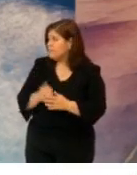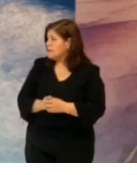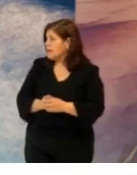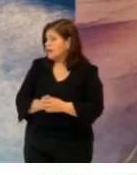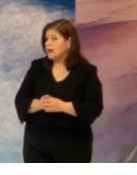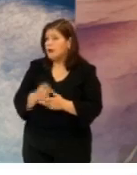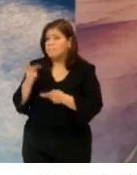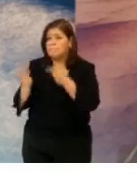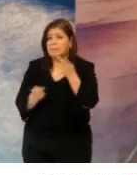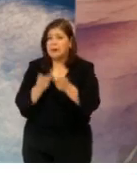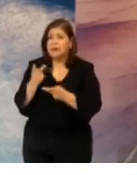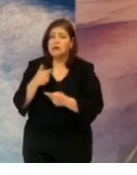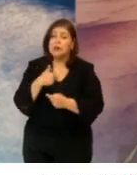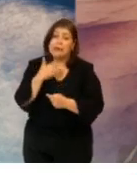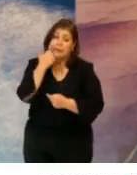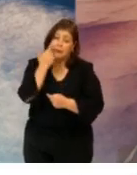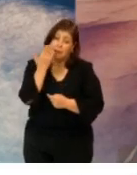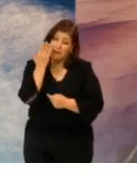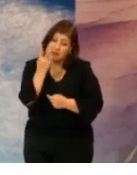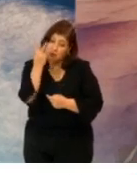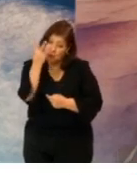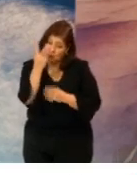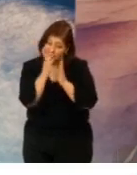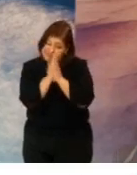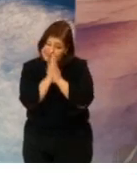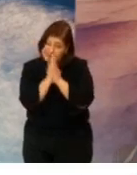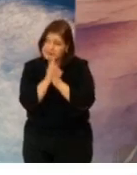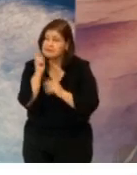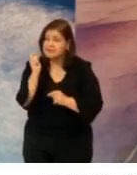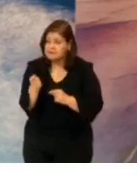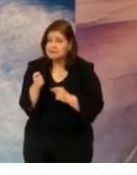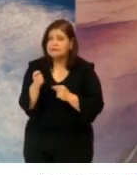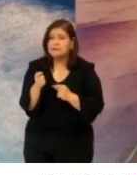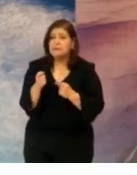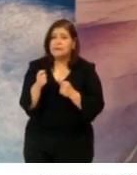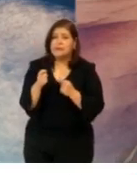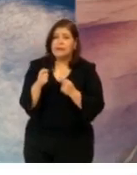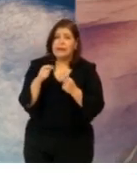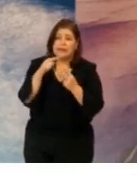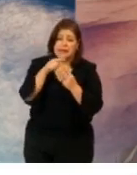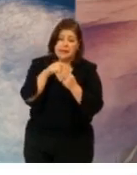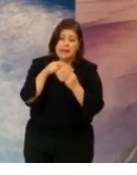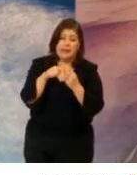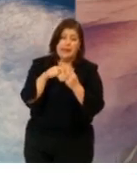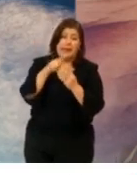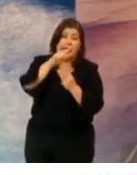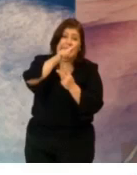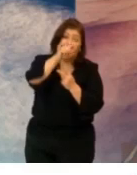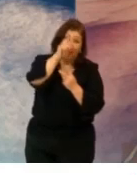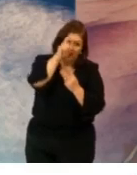preguntas, les quisiera pedir 2 favores. La primera es que tengan signos de interrogación.